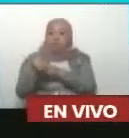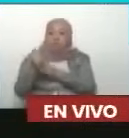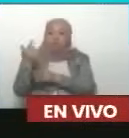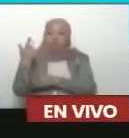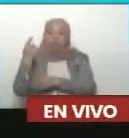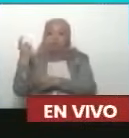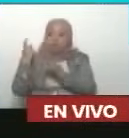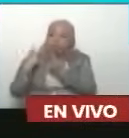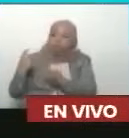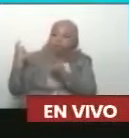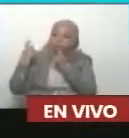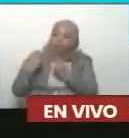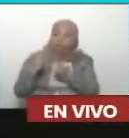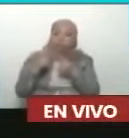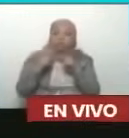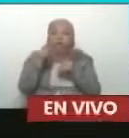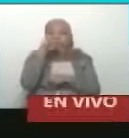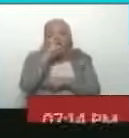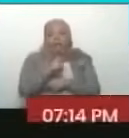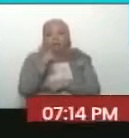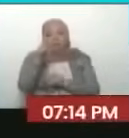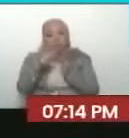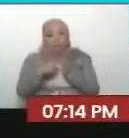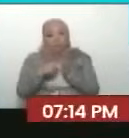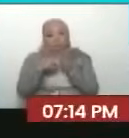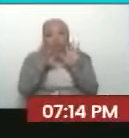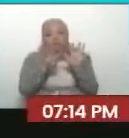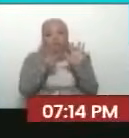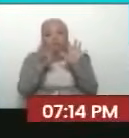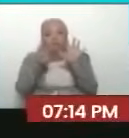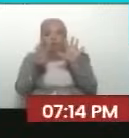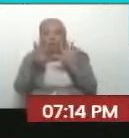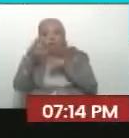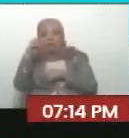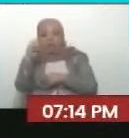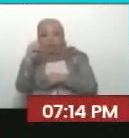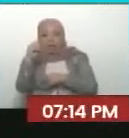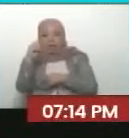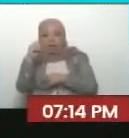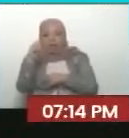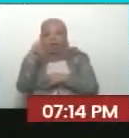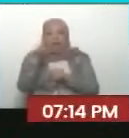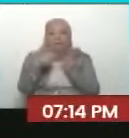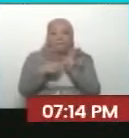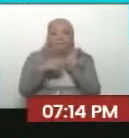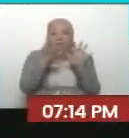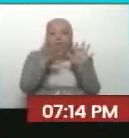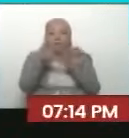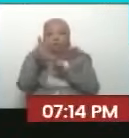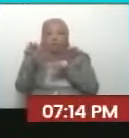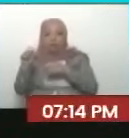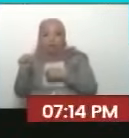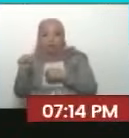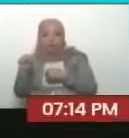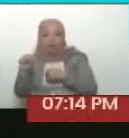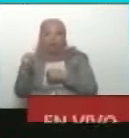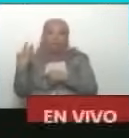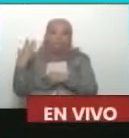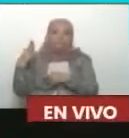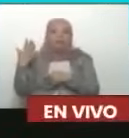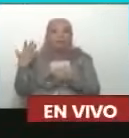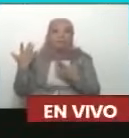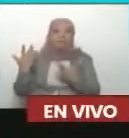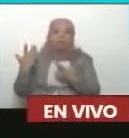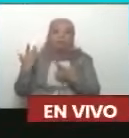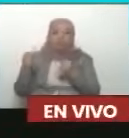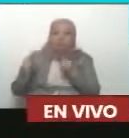época, en los 70, 80, 90. Al contrario, eso generaba más bien